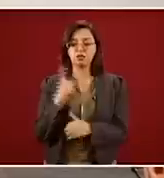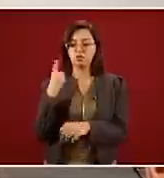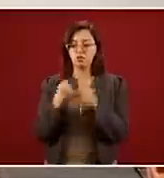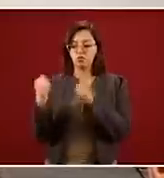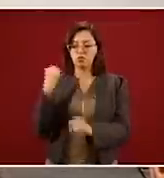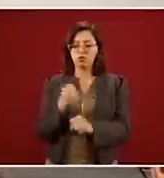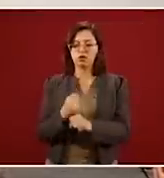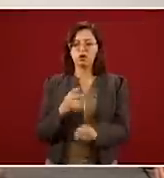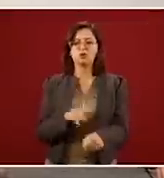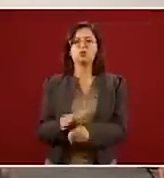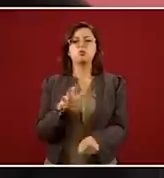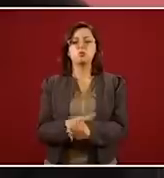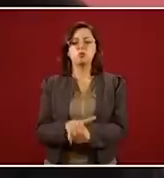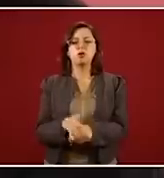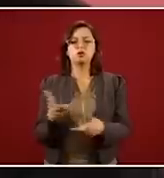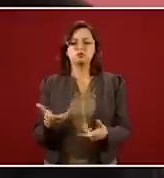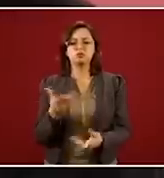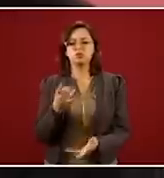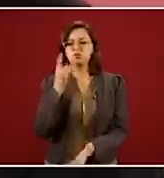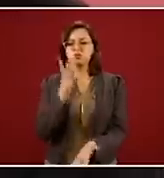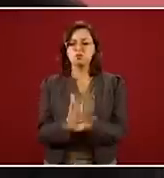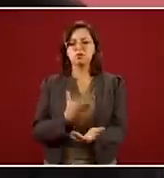pasado, en la prestación de servicios.